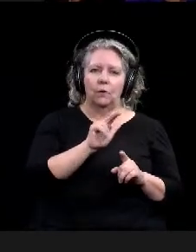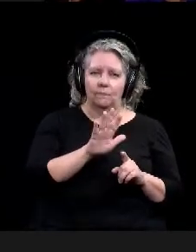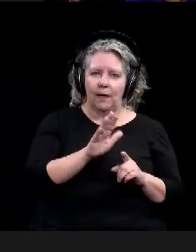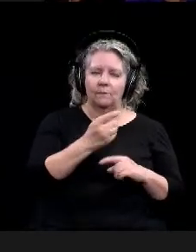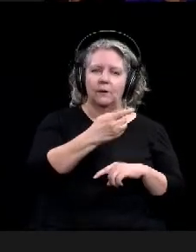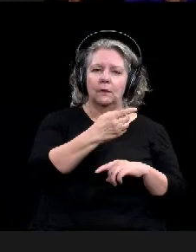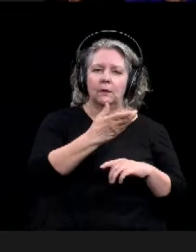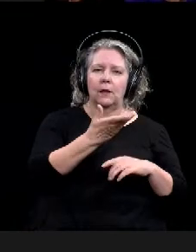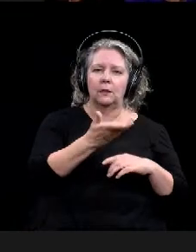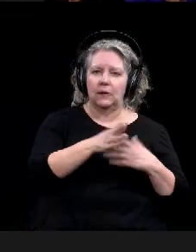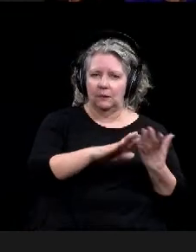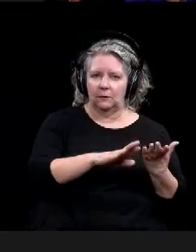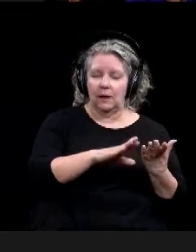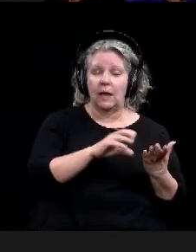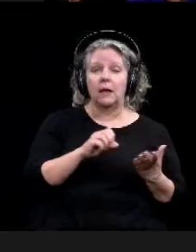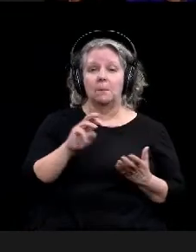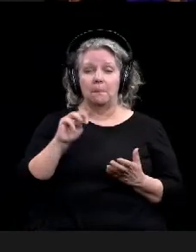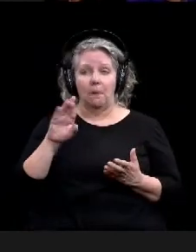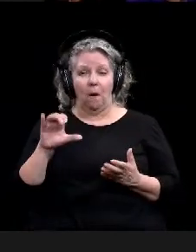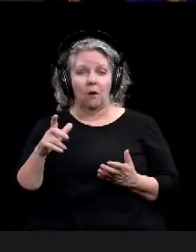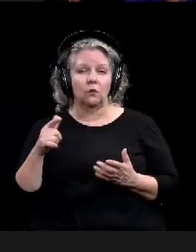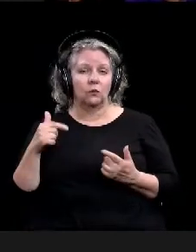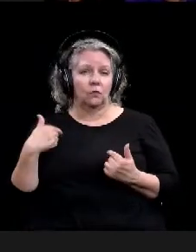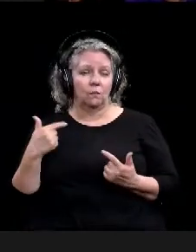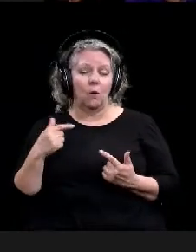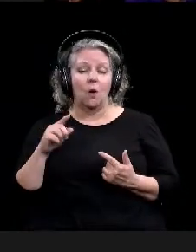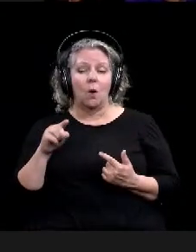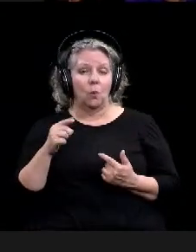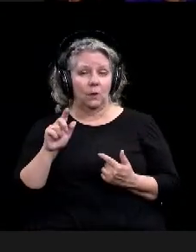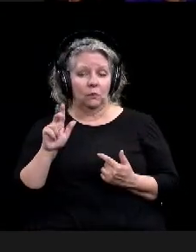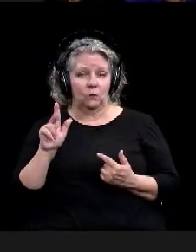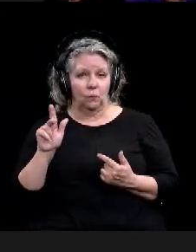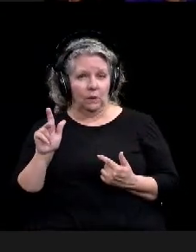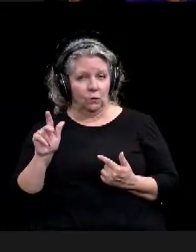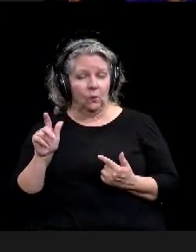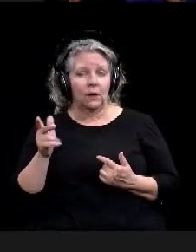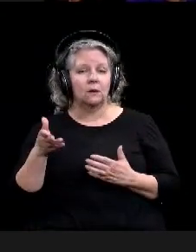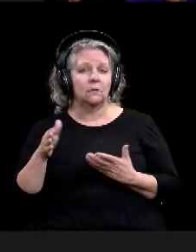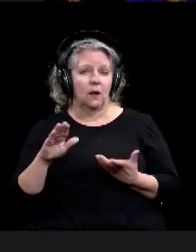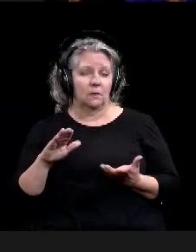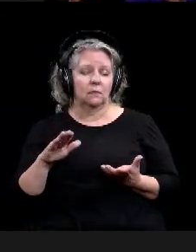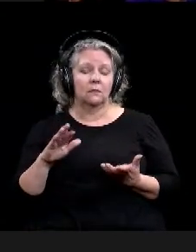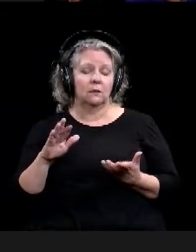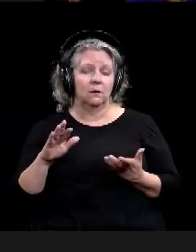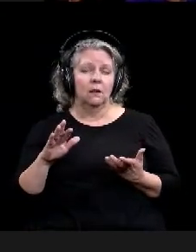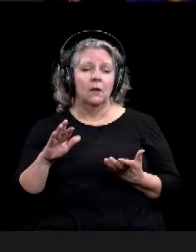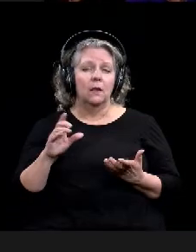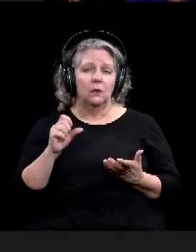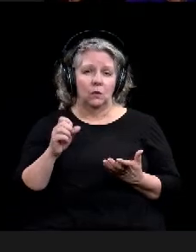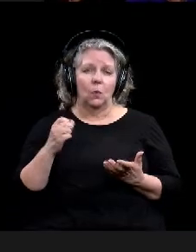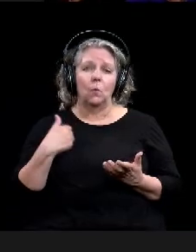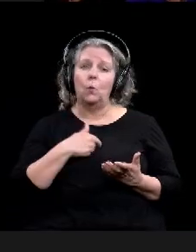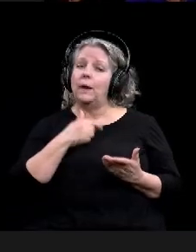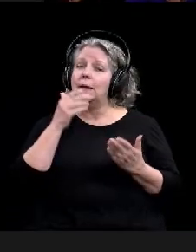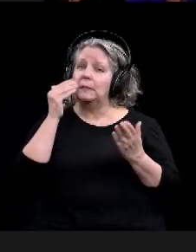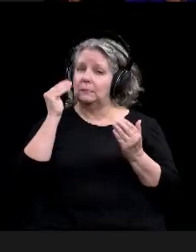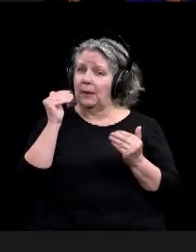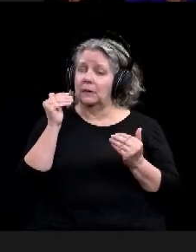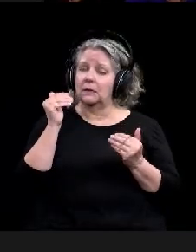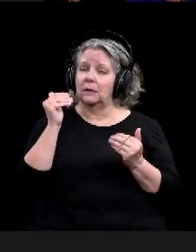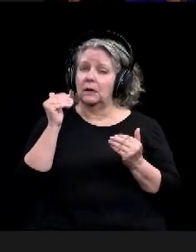en el mes de marzo hasta ahorita hemos visto 23 fatalidades así es que